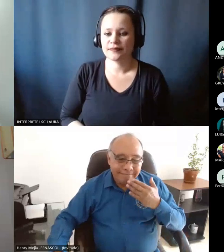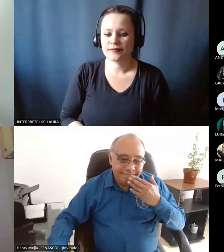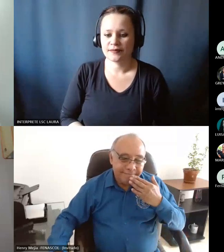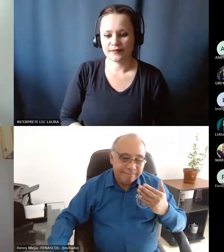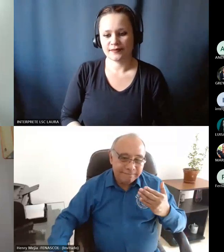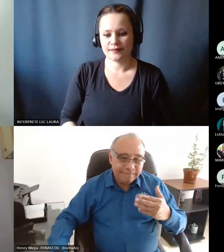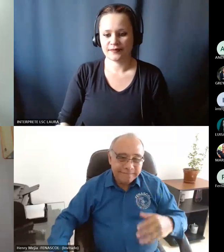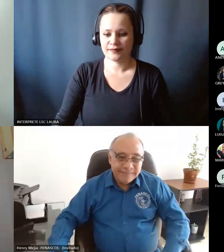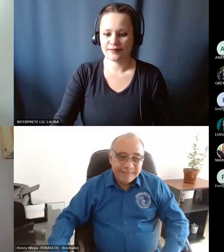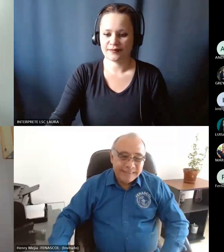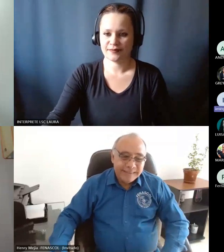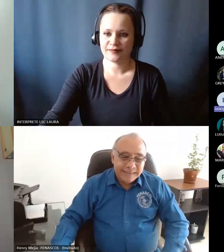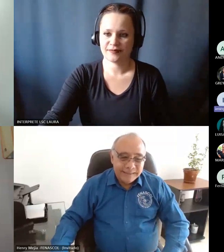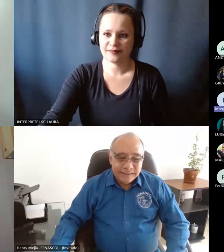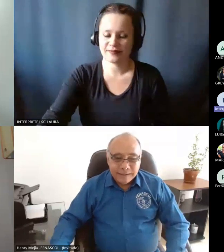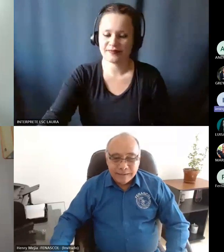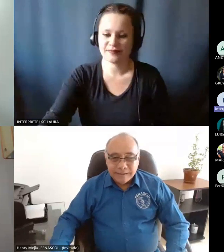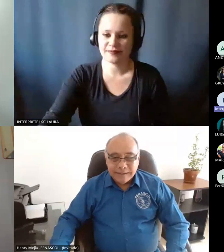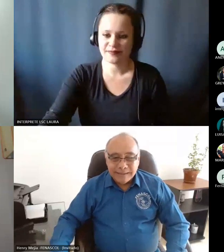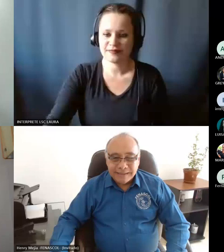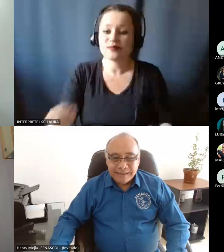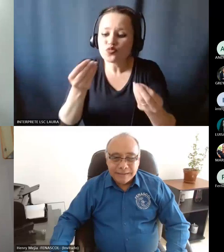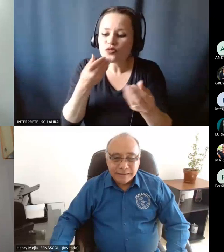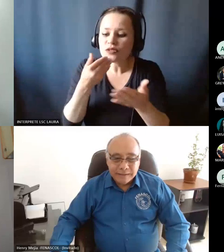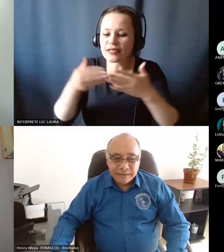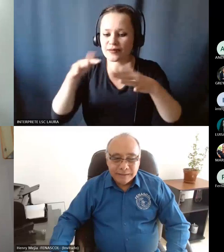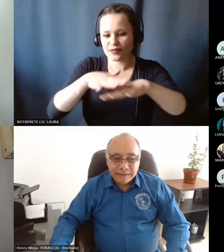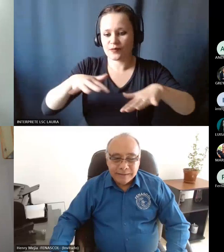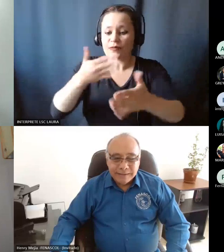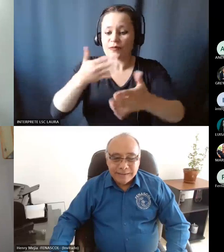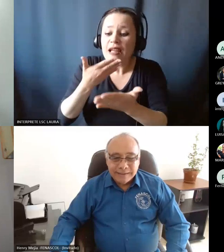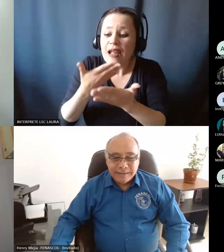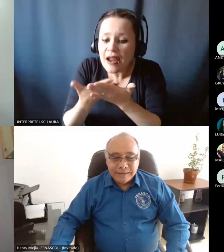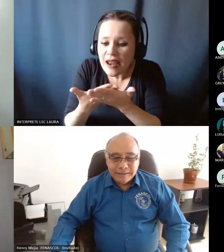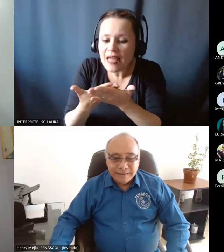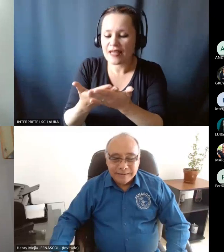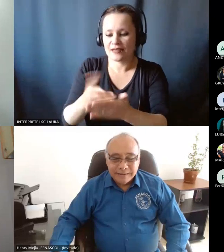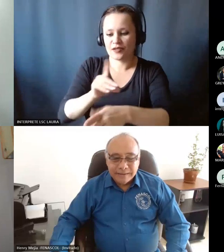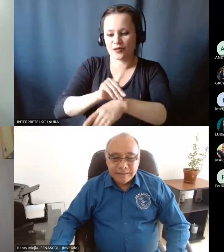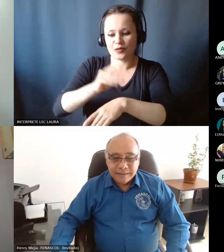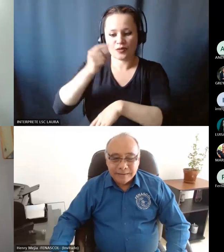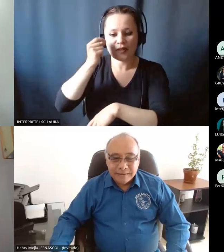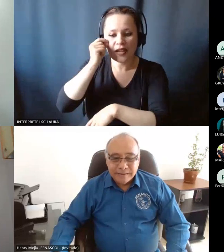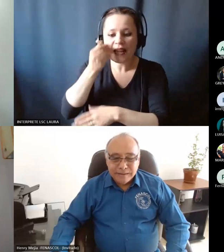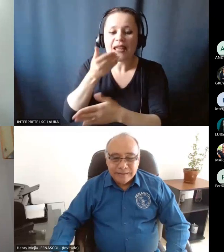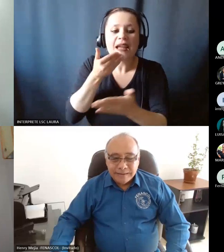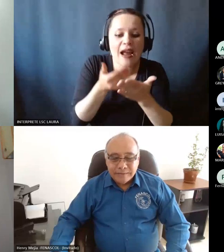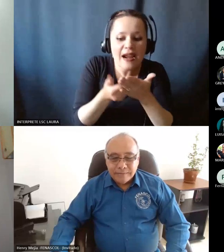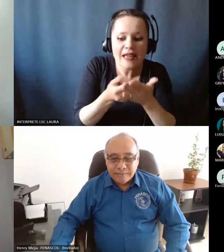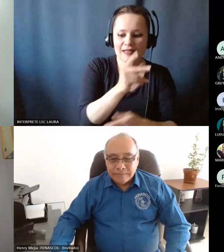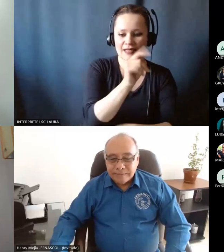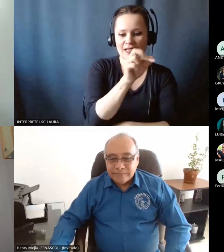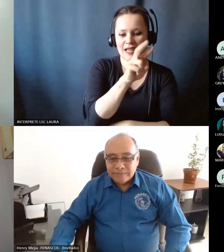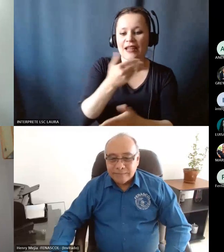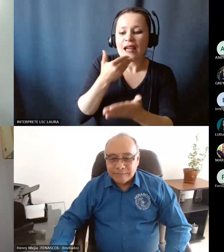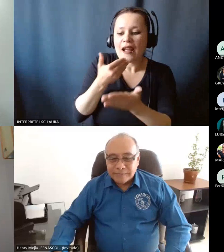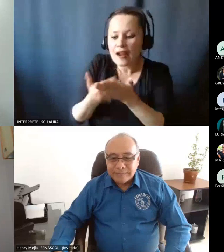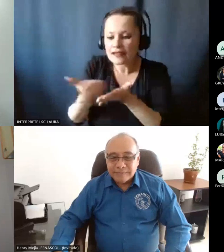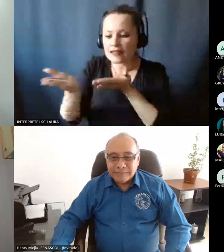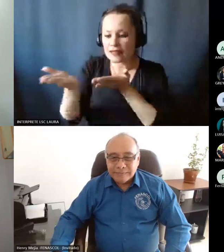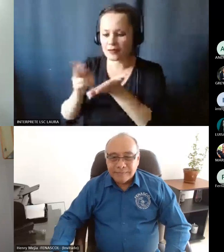gracias a ustedes de verdad por este espacio gracias Gracias Don Henry Gracias karina Gracias a nuestras intérpretes